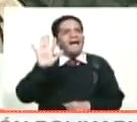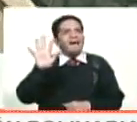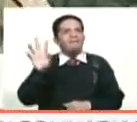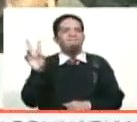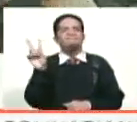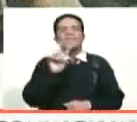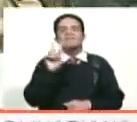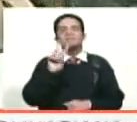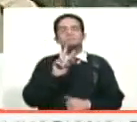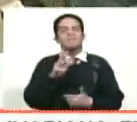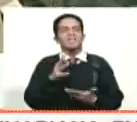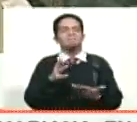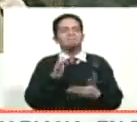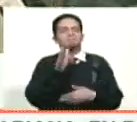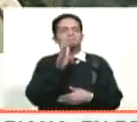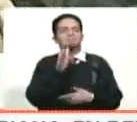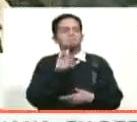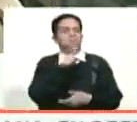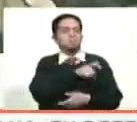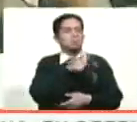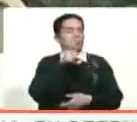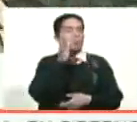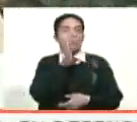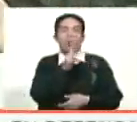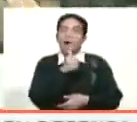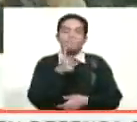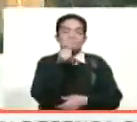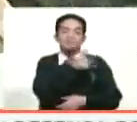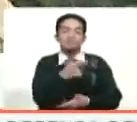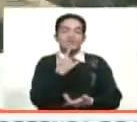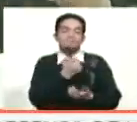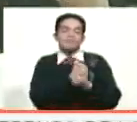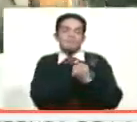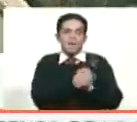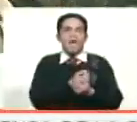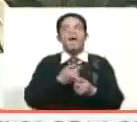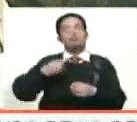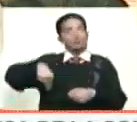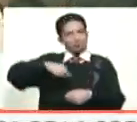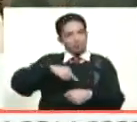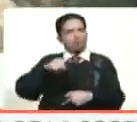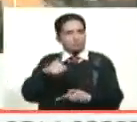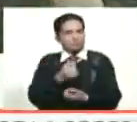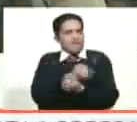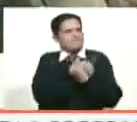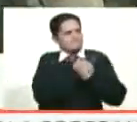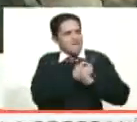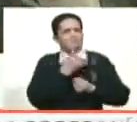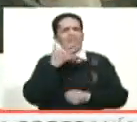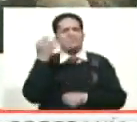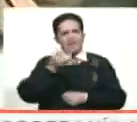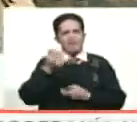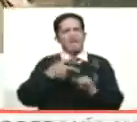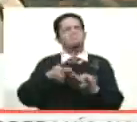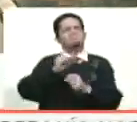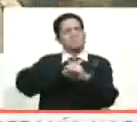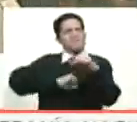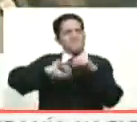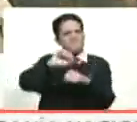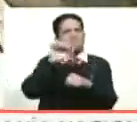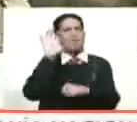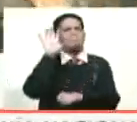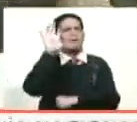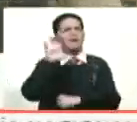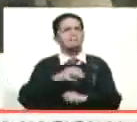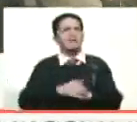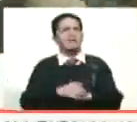tiene quien la ame. Y aquí estamos los que amamos a Venezuela, los que defendemos a nuestra patria